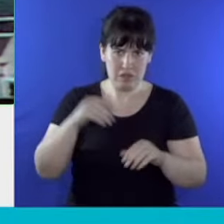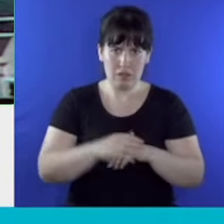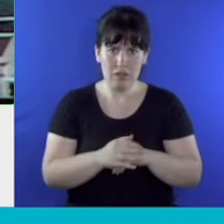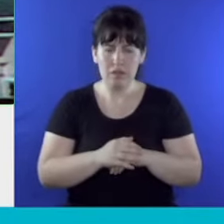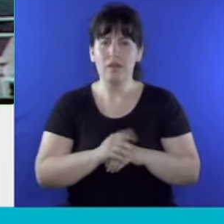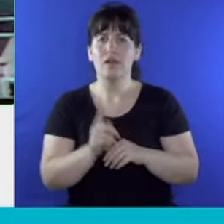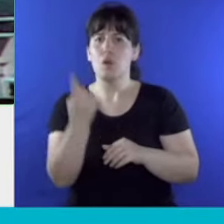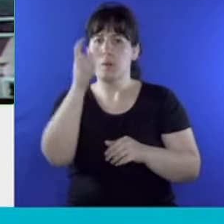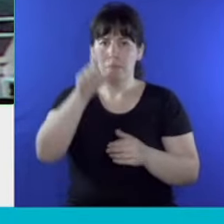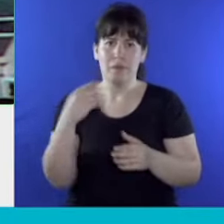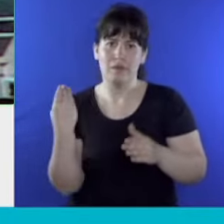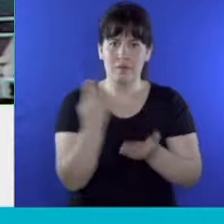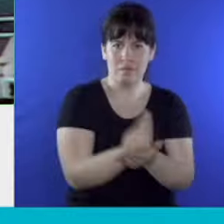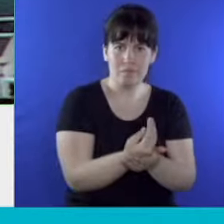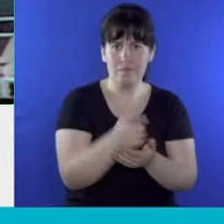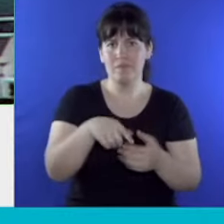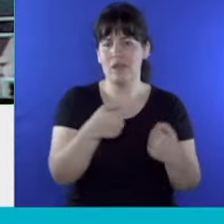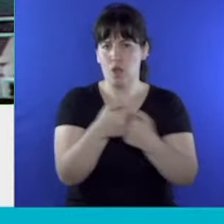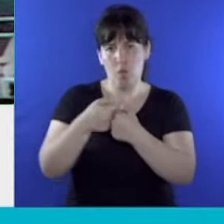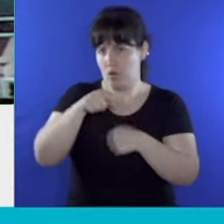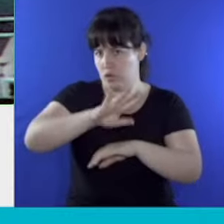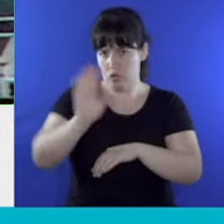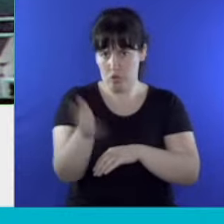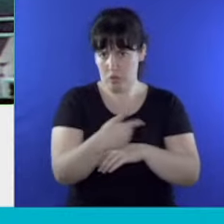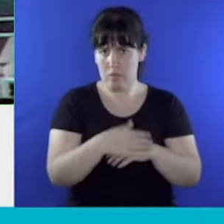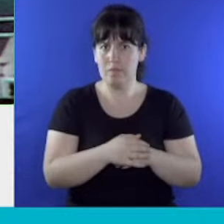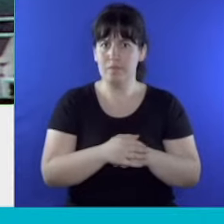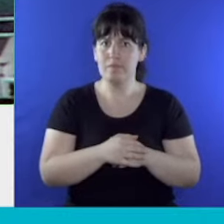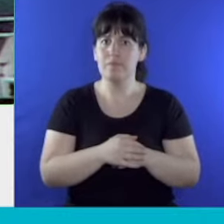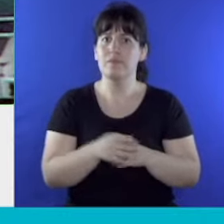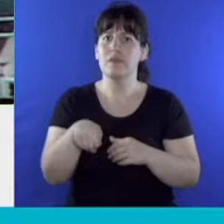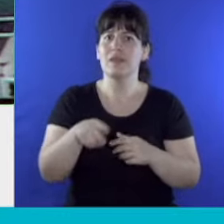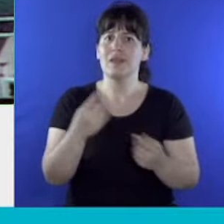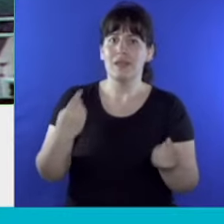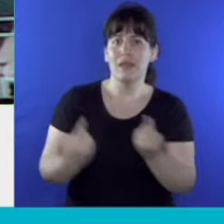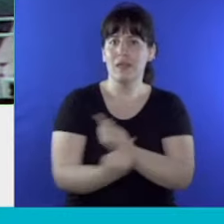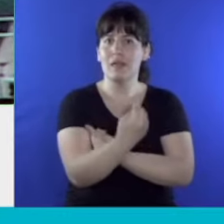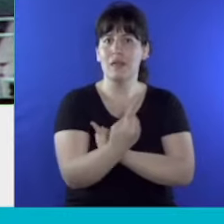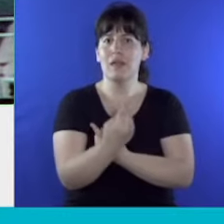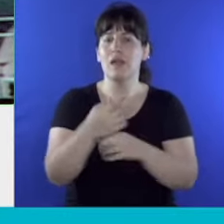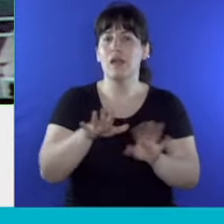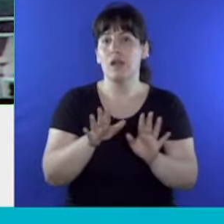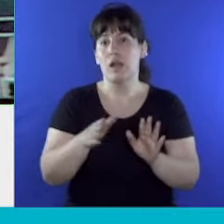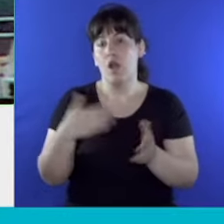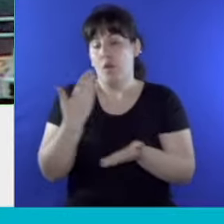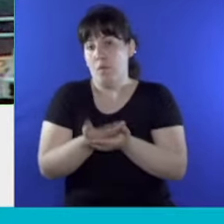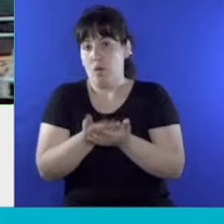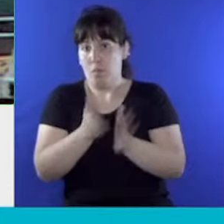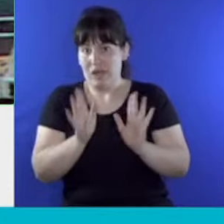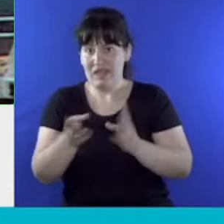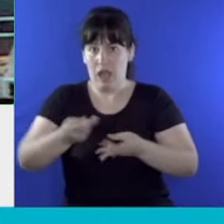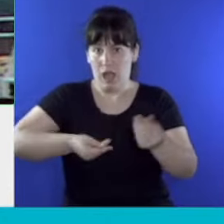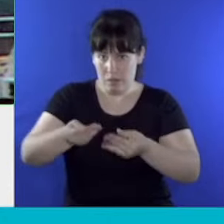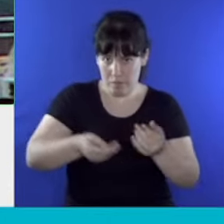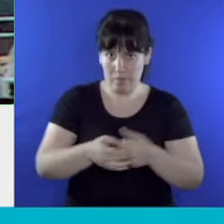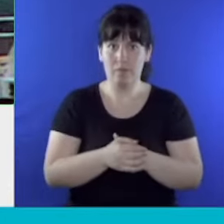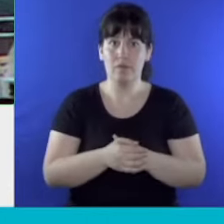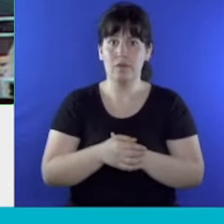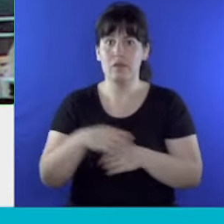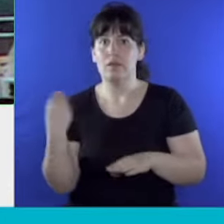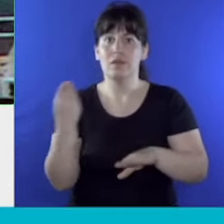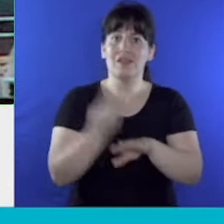del órgano de fiscalización con acuerdo de la Cámara. Se reemplaza por miembro a propuesta del Tribunal de Cuentas. Se acepta la